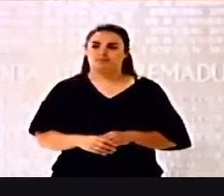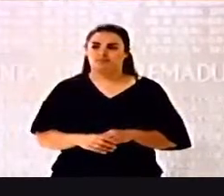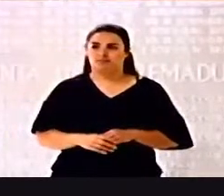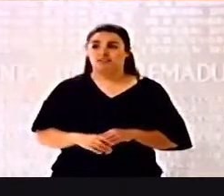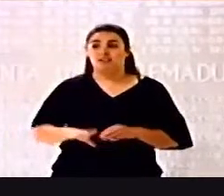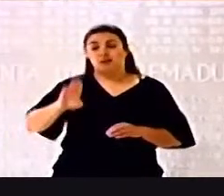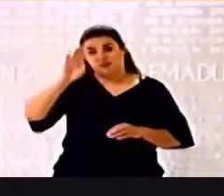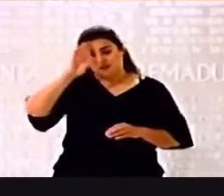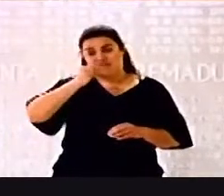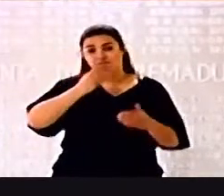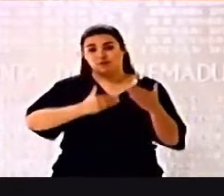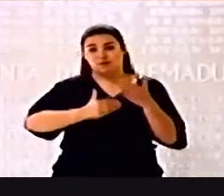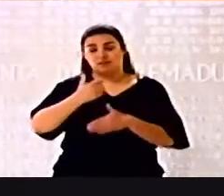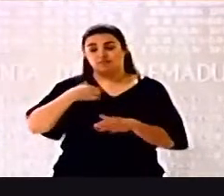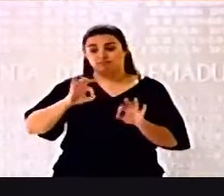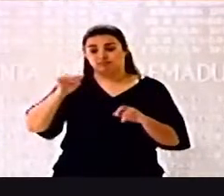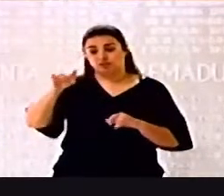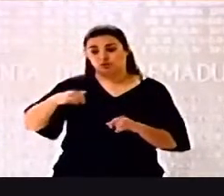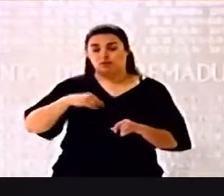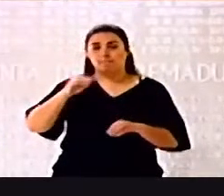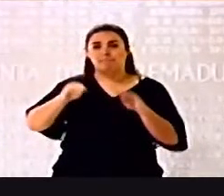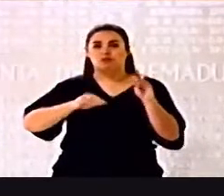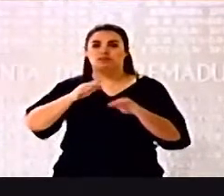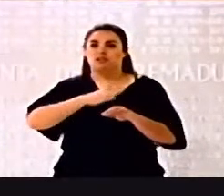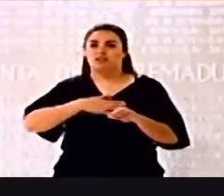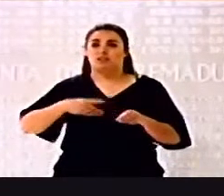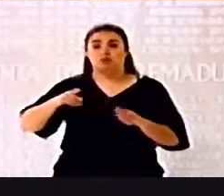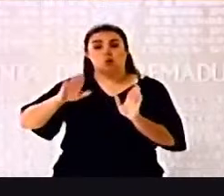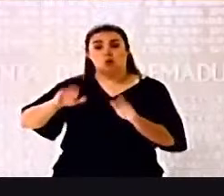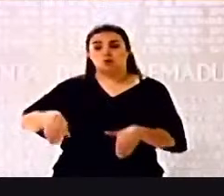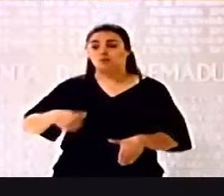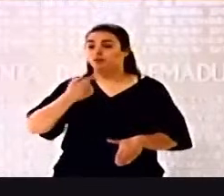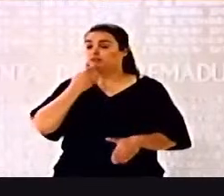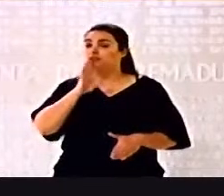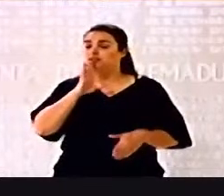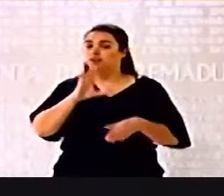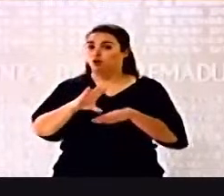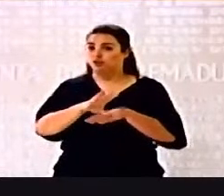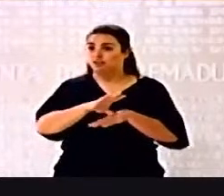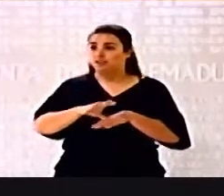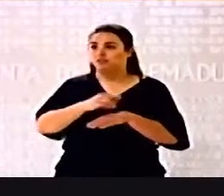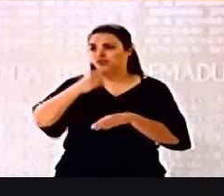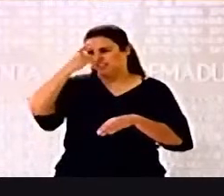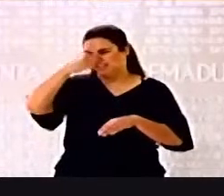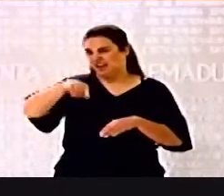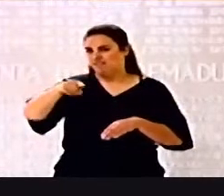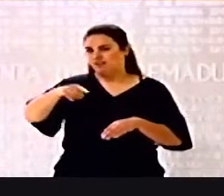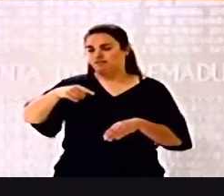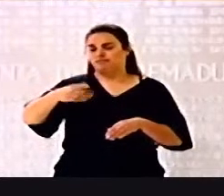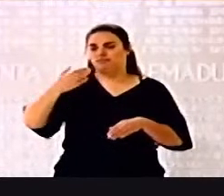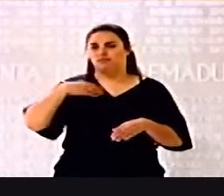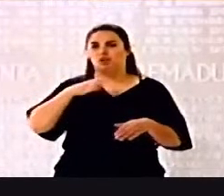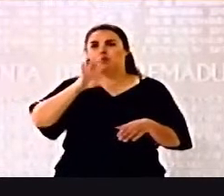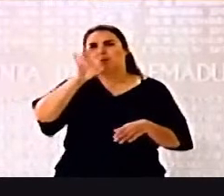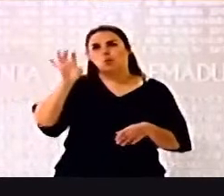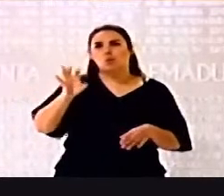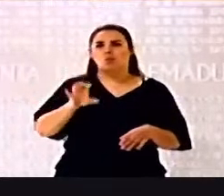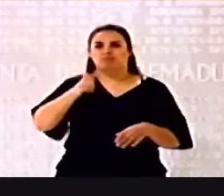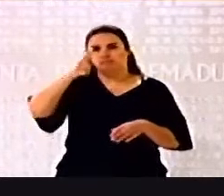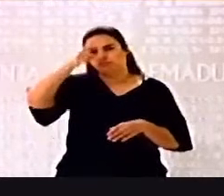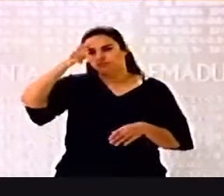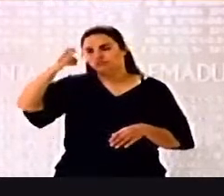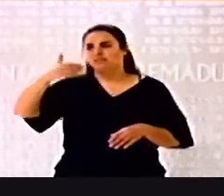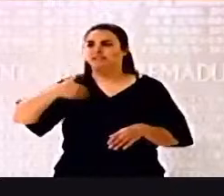Hola, buenos días. Yo precisamente quería preguntar sobre esto último que ha comentado, consejero. Pues sabe que muchas comunidades, municipios habían anunciado